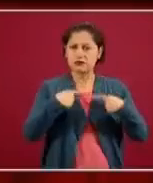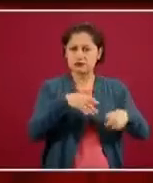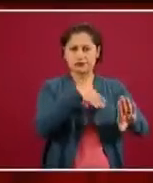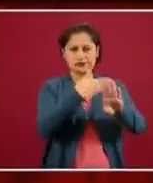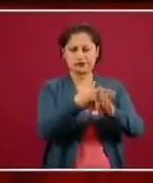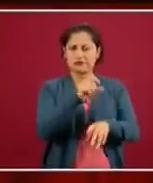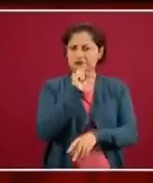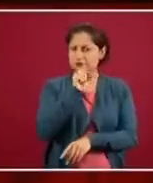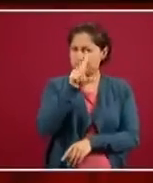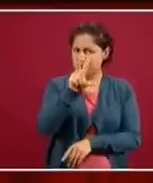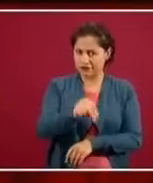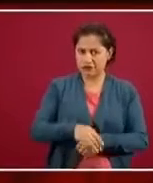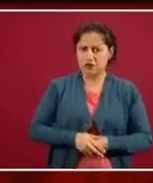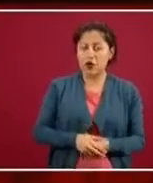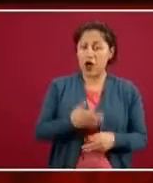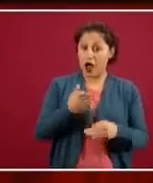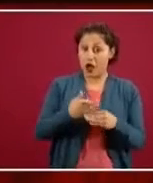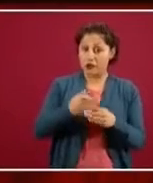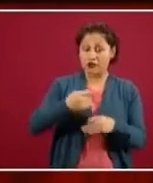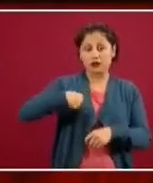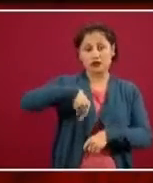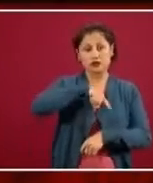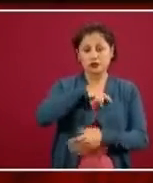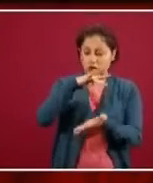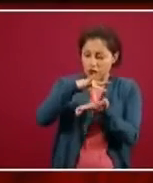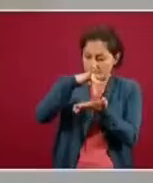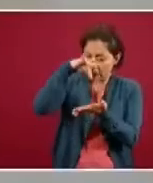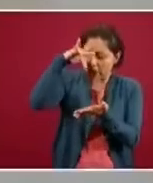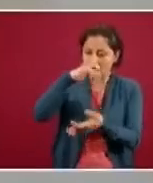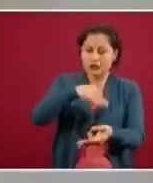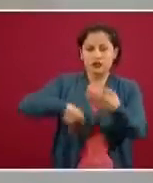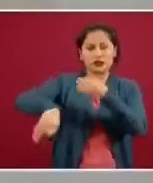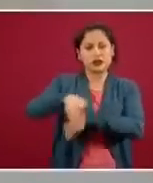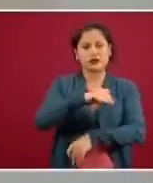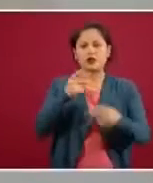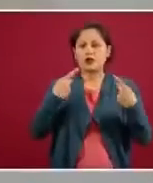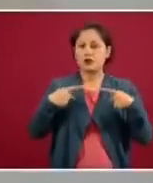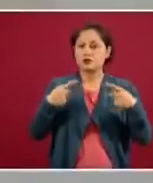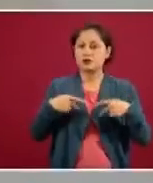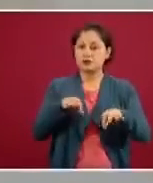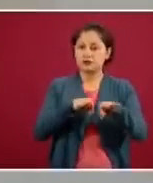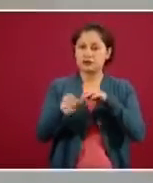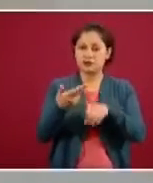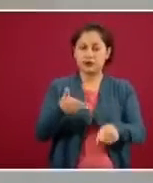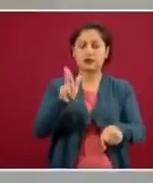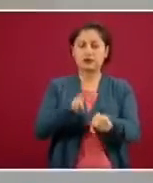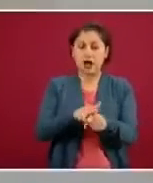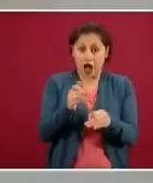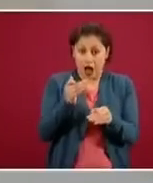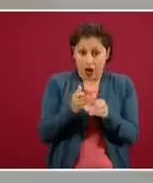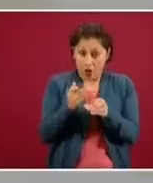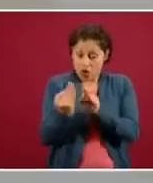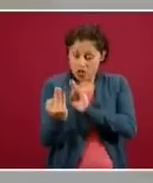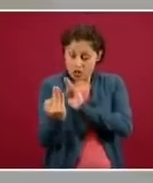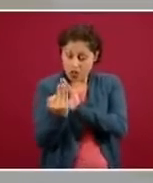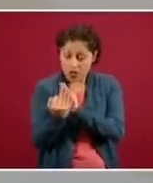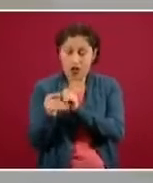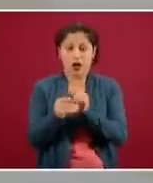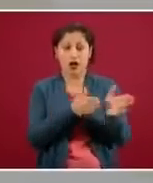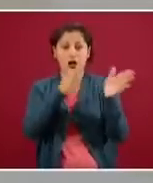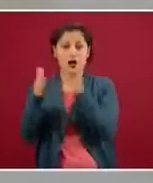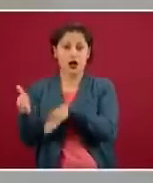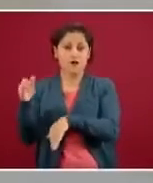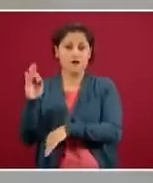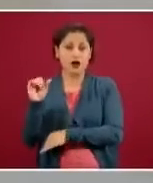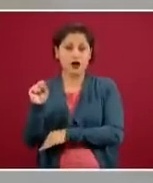agradecimiento a todo el personal de salud. En este momento que estamos próximos a entrar a la fase 3, ellas y ellos van a ser las